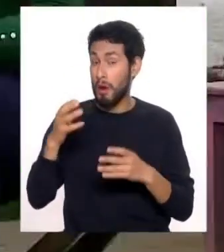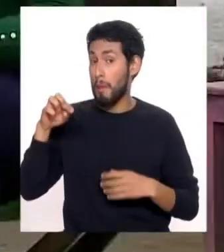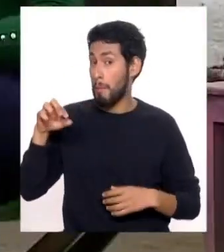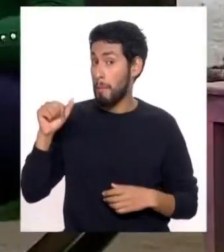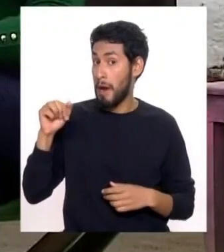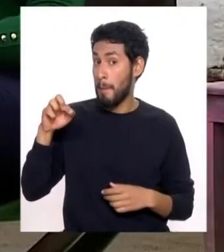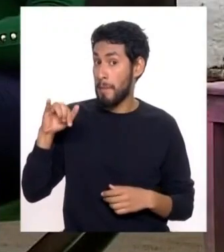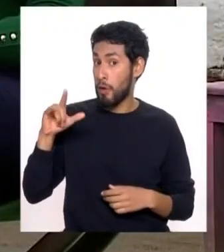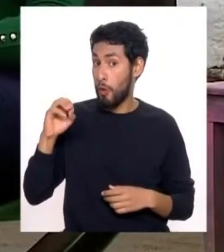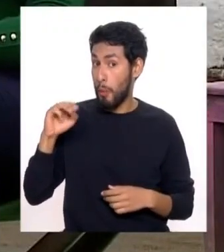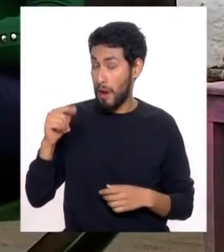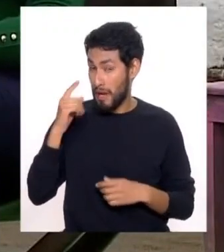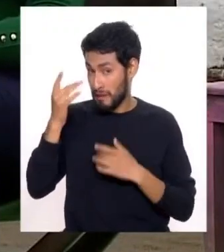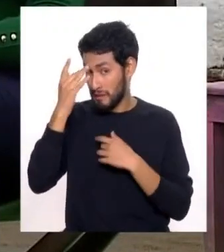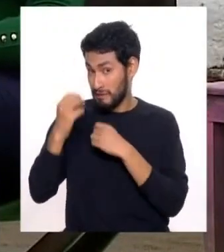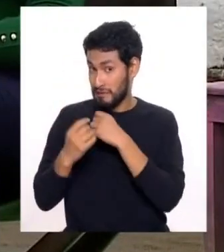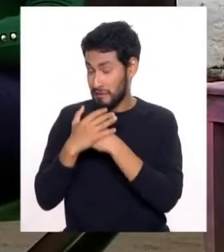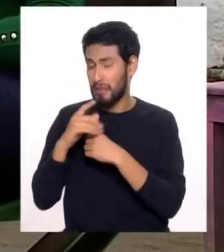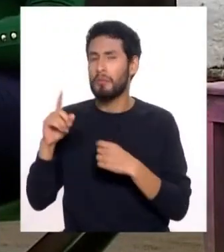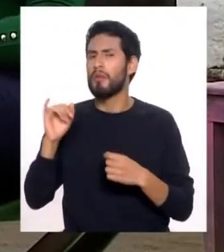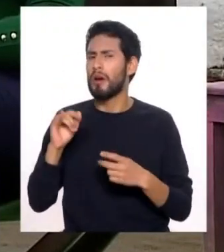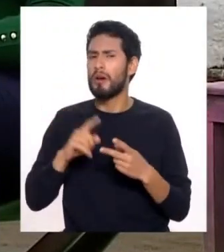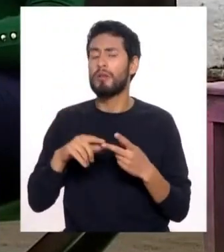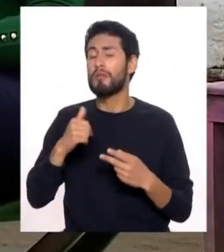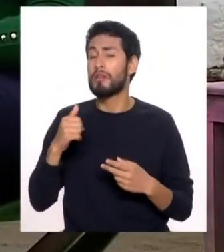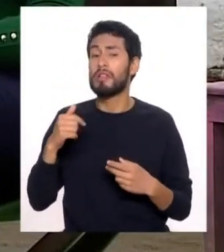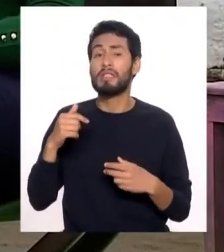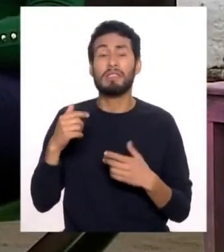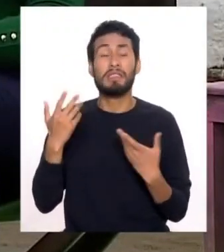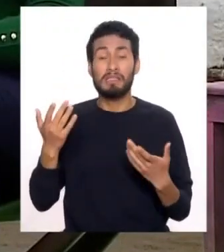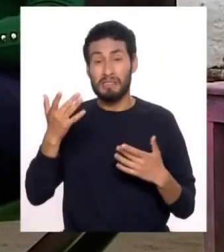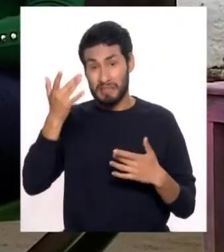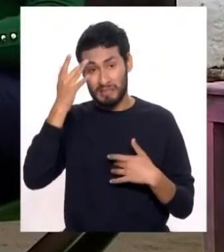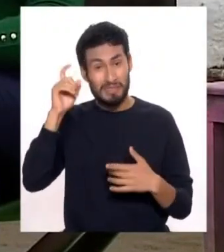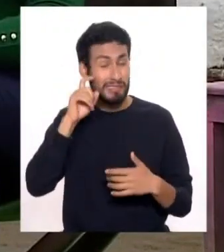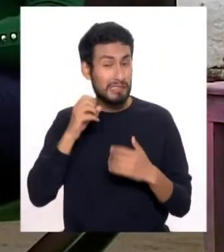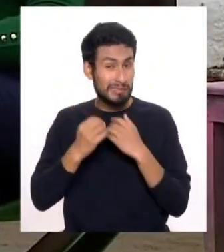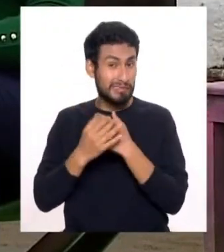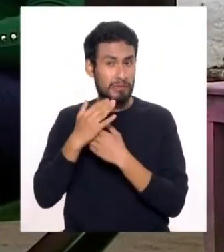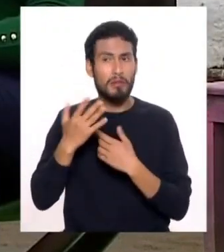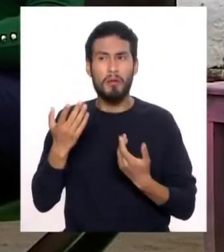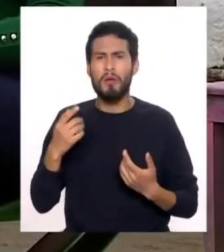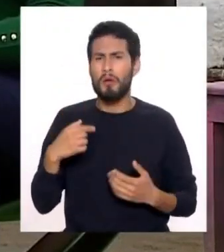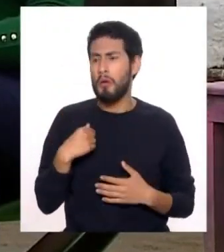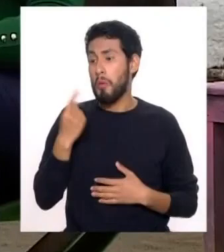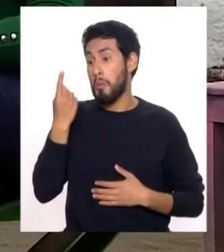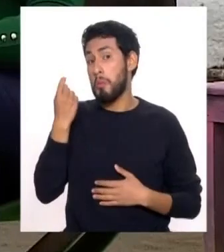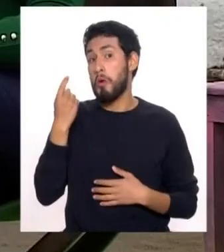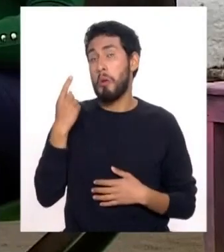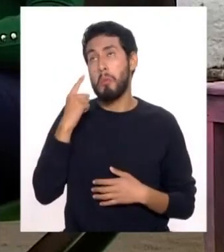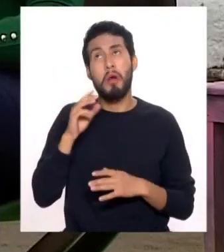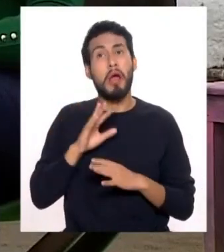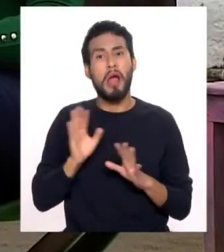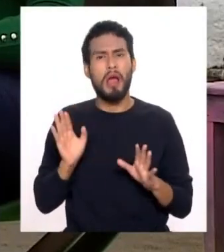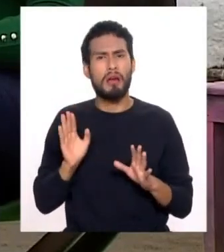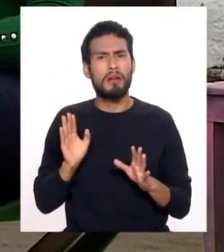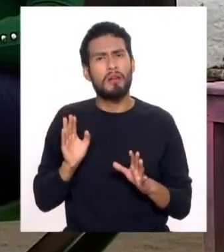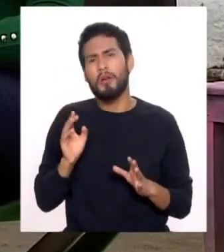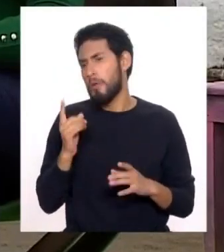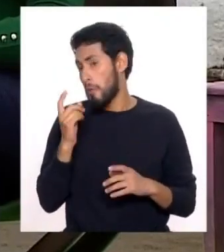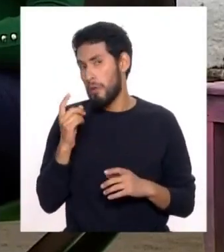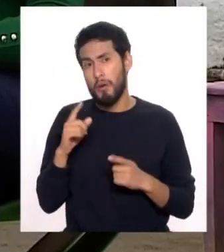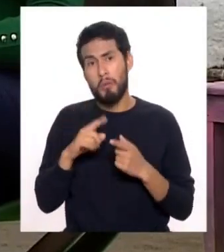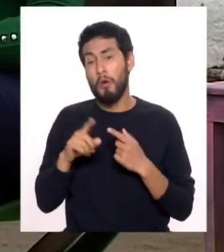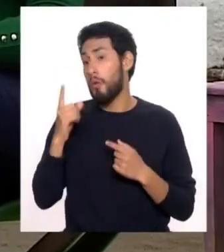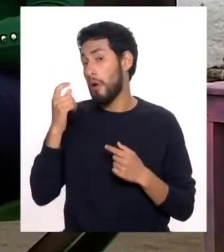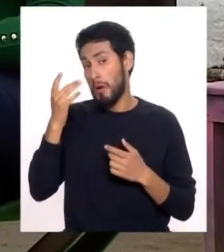porque a veces cuando uno tiene una enfermedad de transmisión sexual, uno siente que hay un solo síntoma, ¿no? Y también piensa que hay una